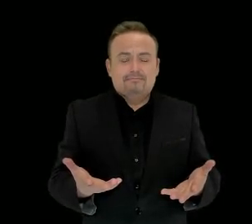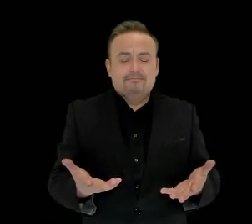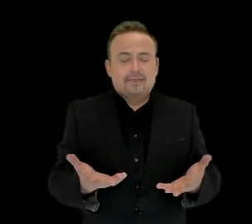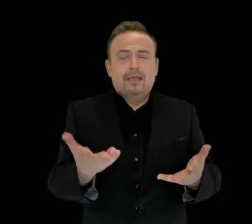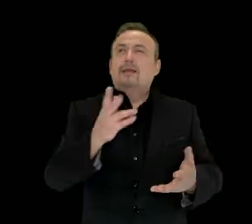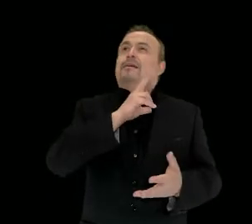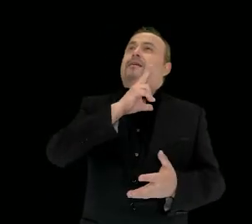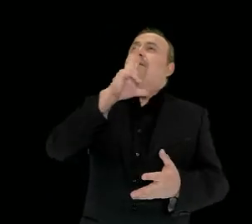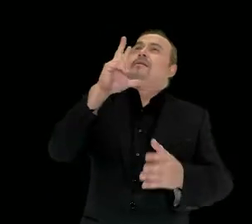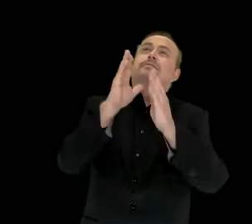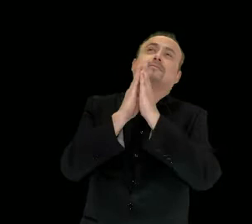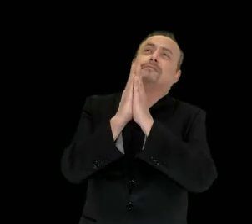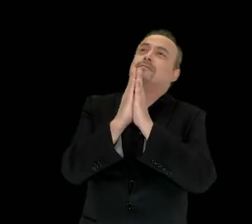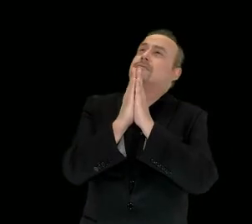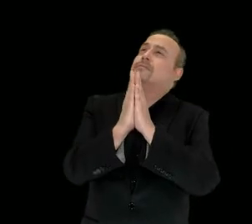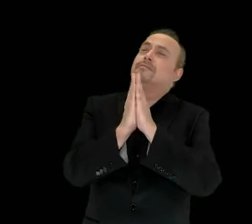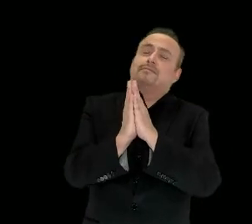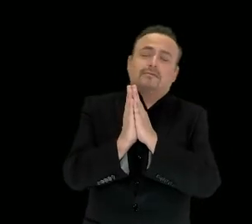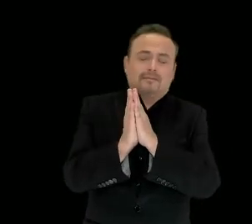Dios mío.